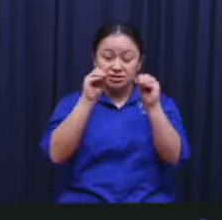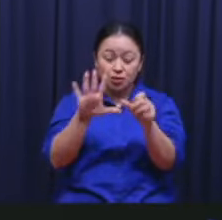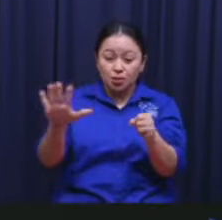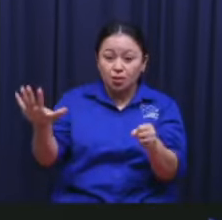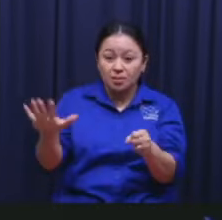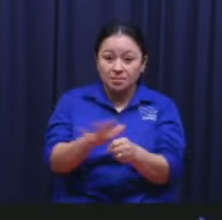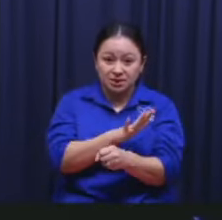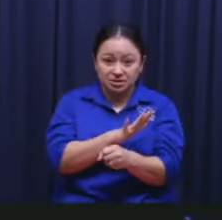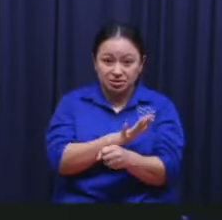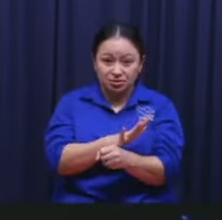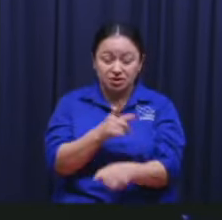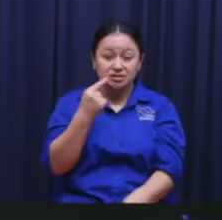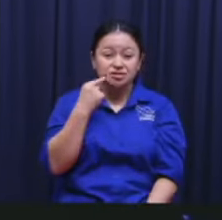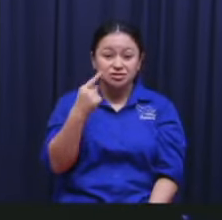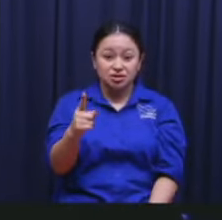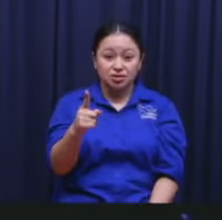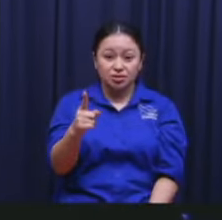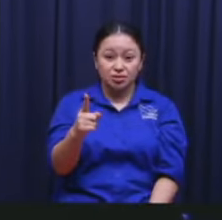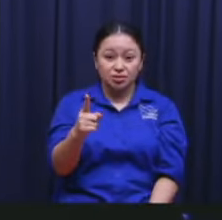No es bueno que el hombre esté solo.